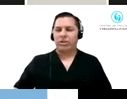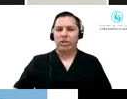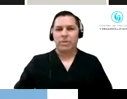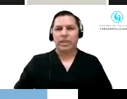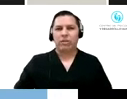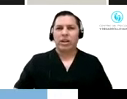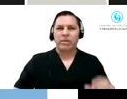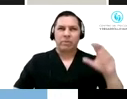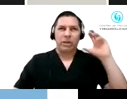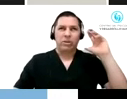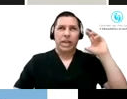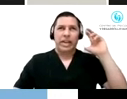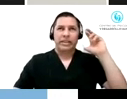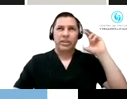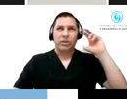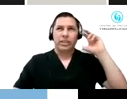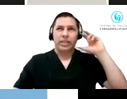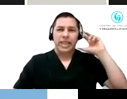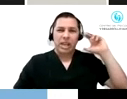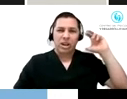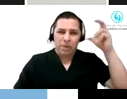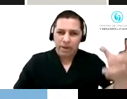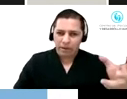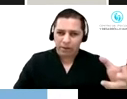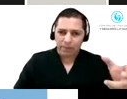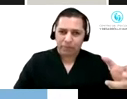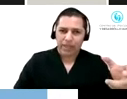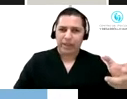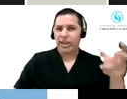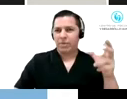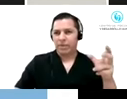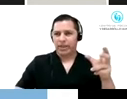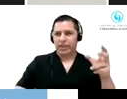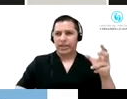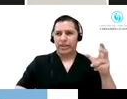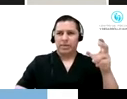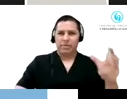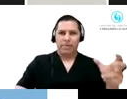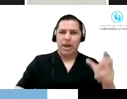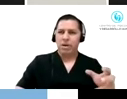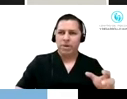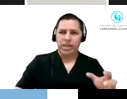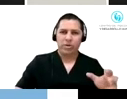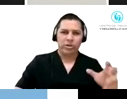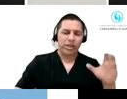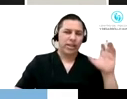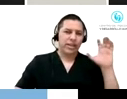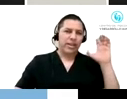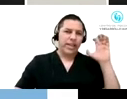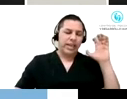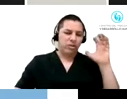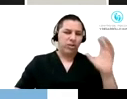cada situación en particular, pero el ejercicio es, ¿qué es lo primero que viene a mi mente? Papá y mamá se